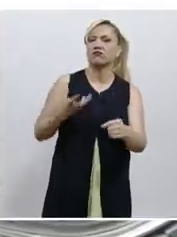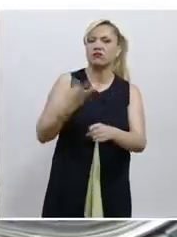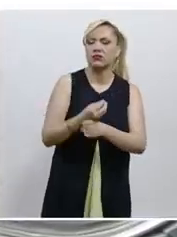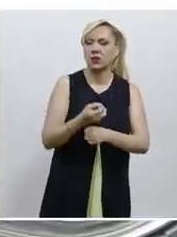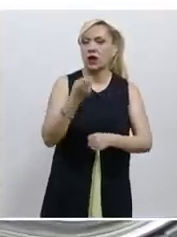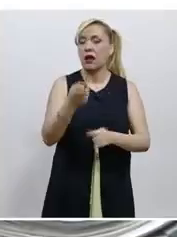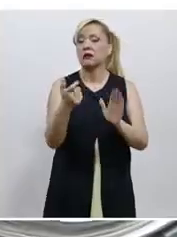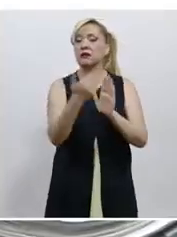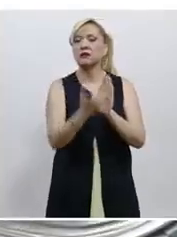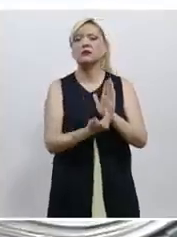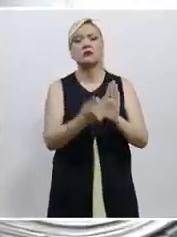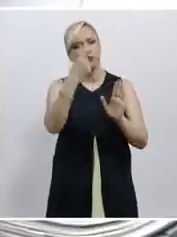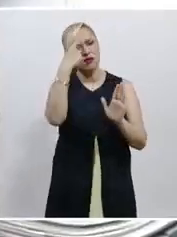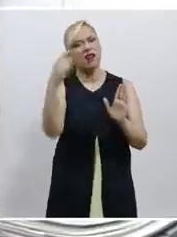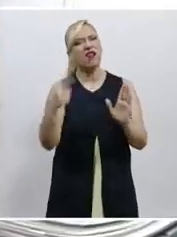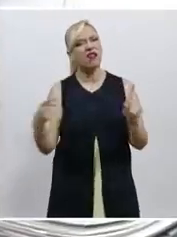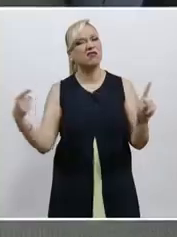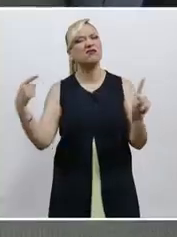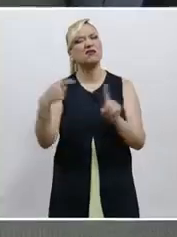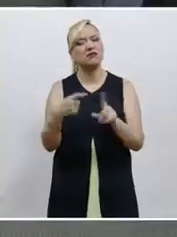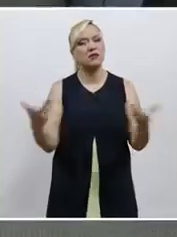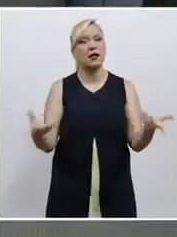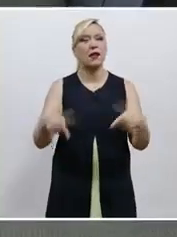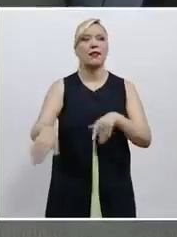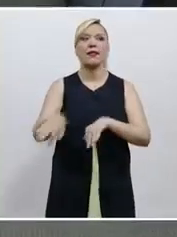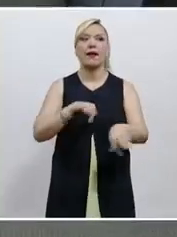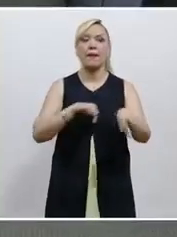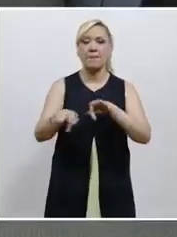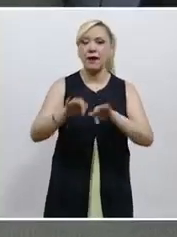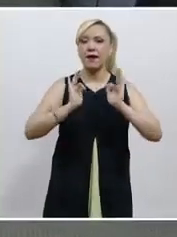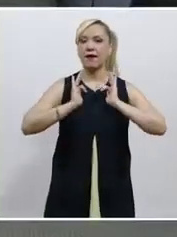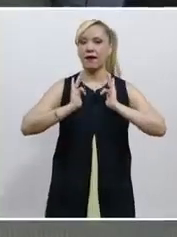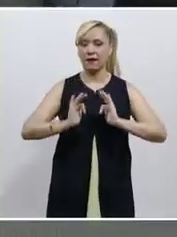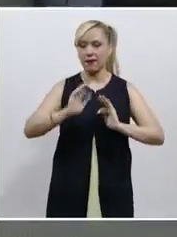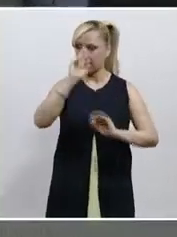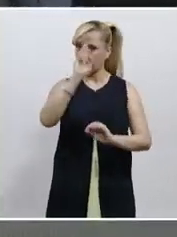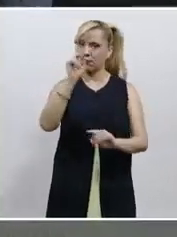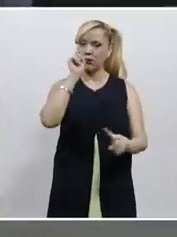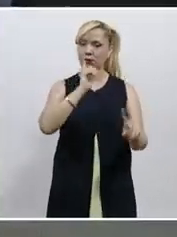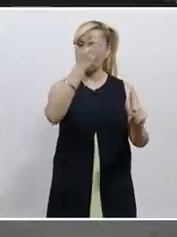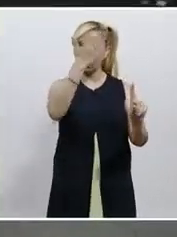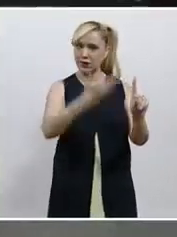tiene como principal objetivo generar espacios laborales libres de violencia.